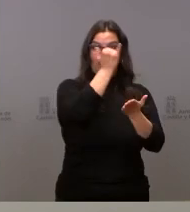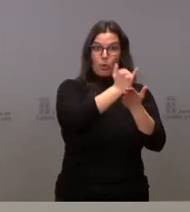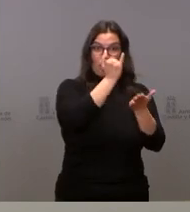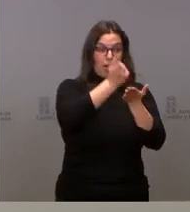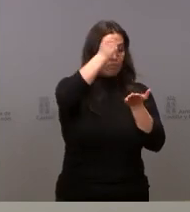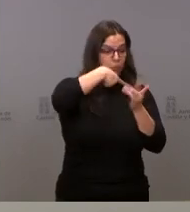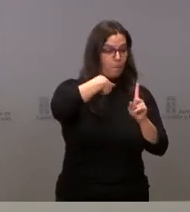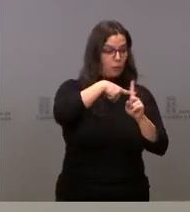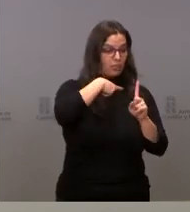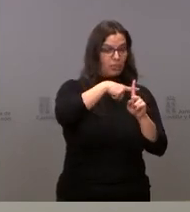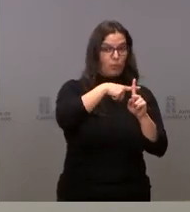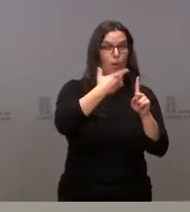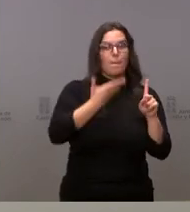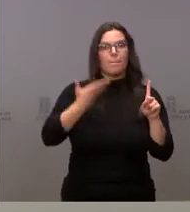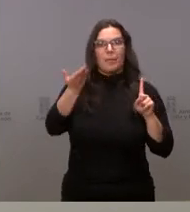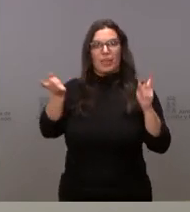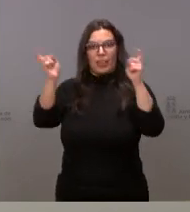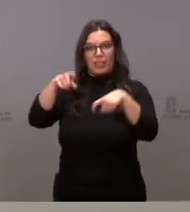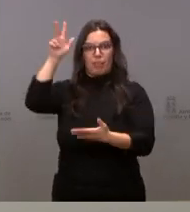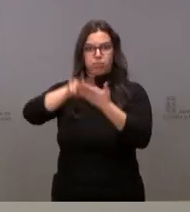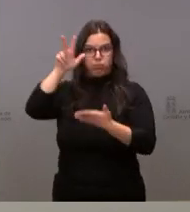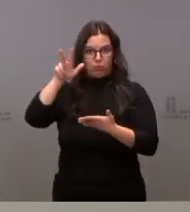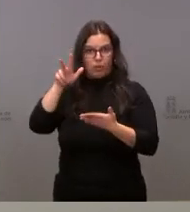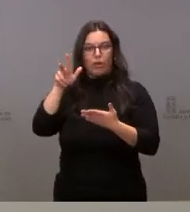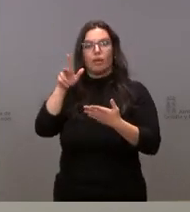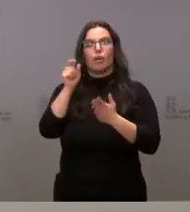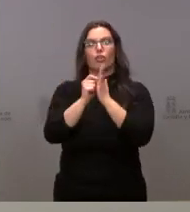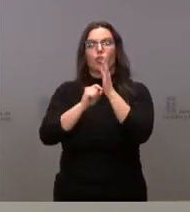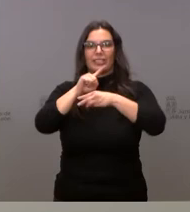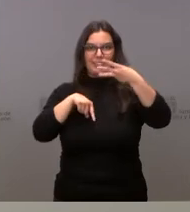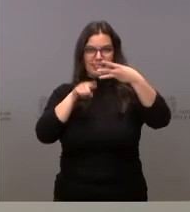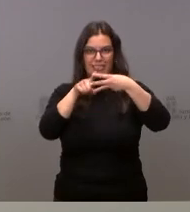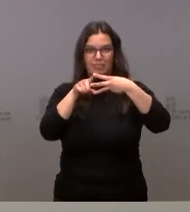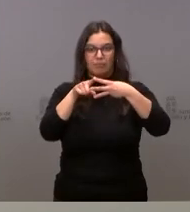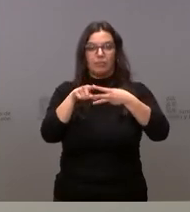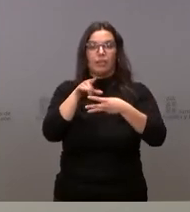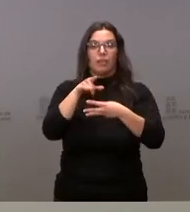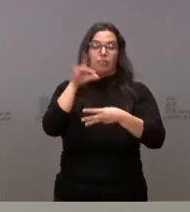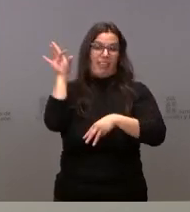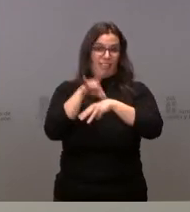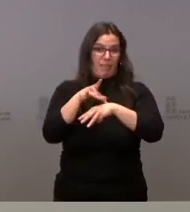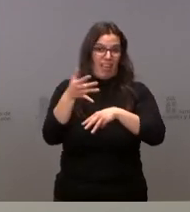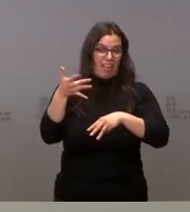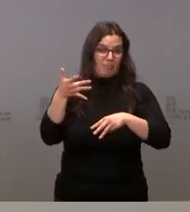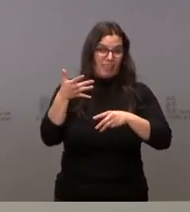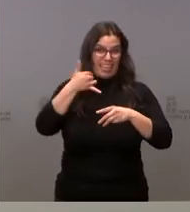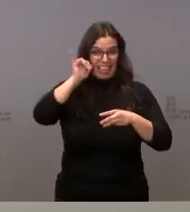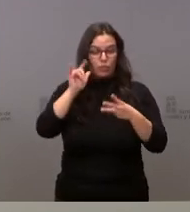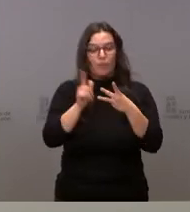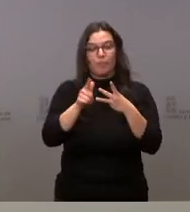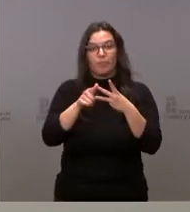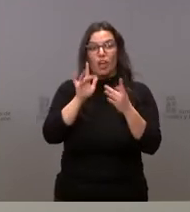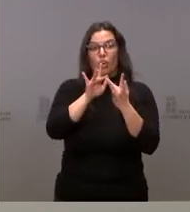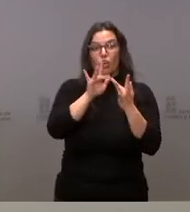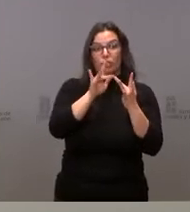para su validación con las tres condiciones que tenemos que ser una persona vulnerable pertenecer a un grupo de riesgo tener contacto con